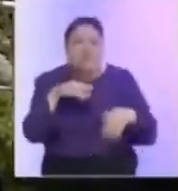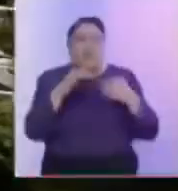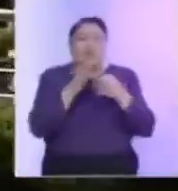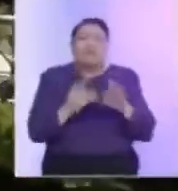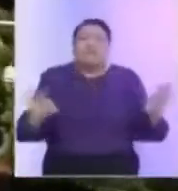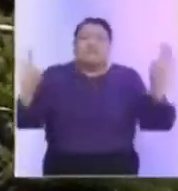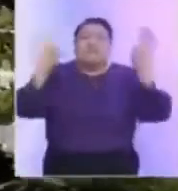histórica Alejandro